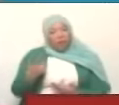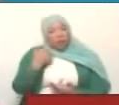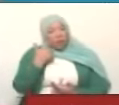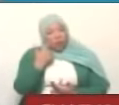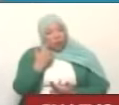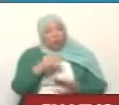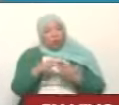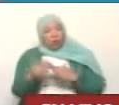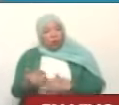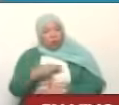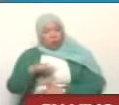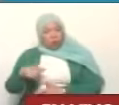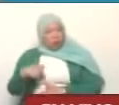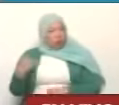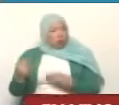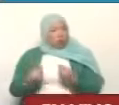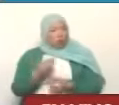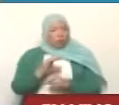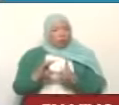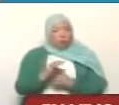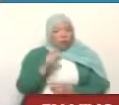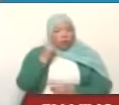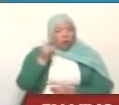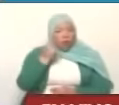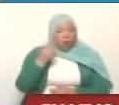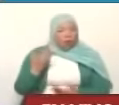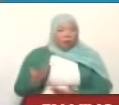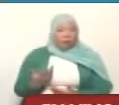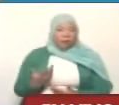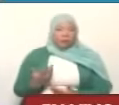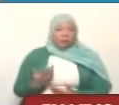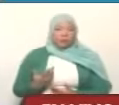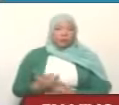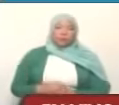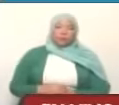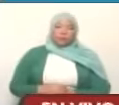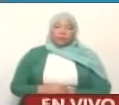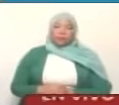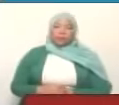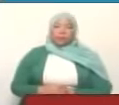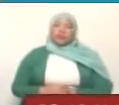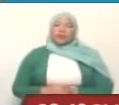qué somos lo que somos. De por qué tenemos lo que tenemos.